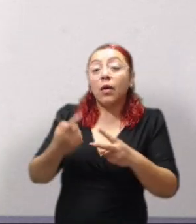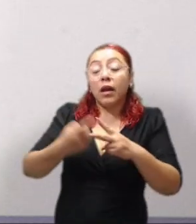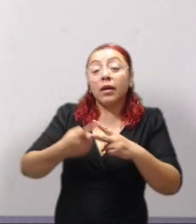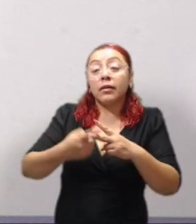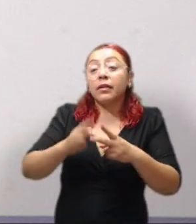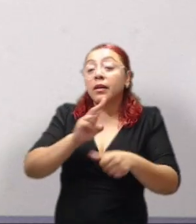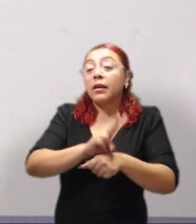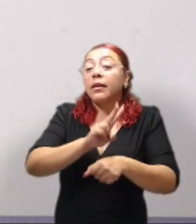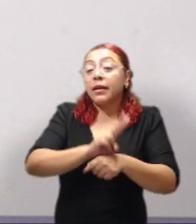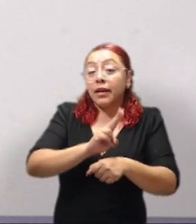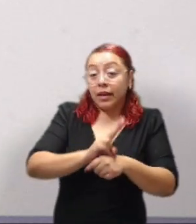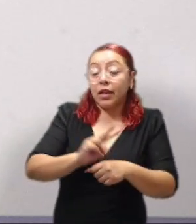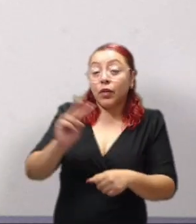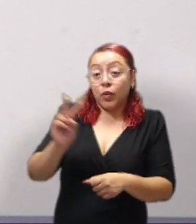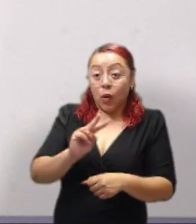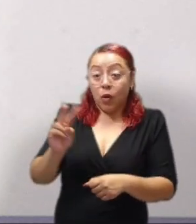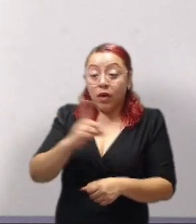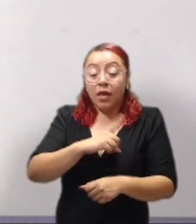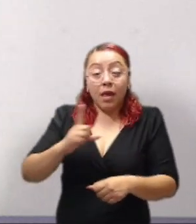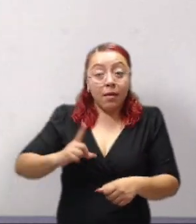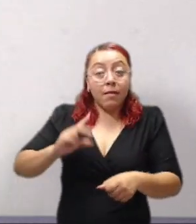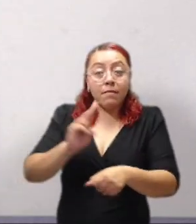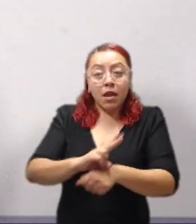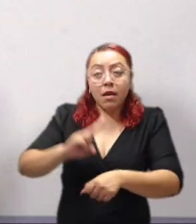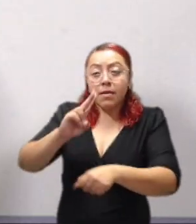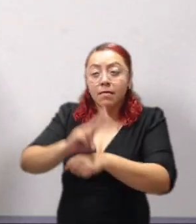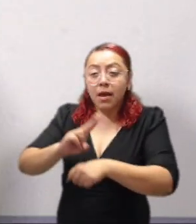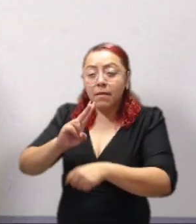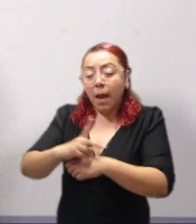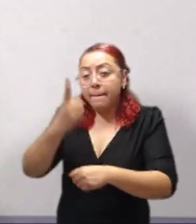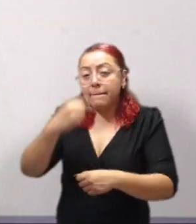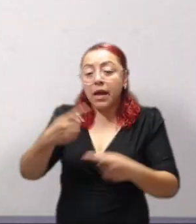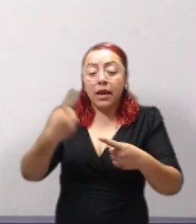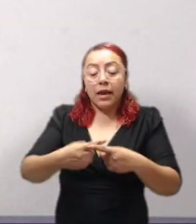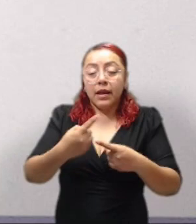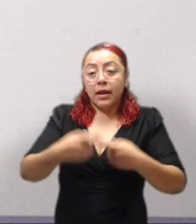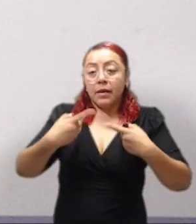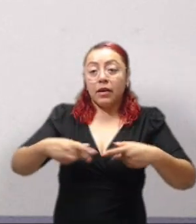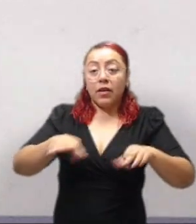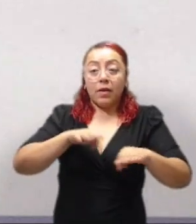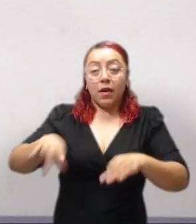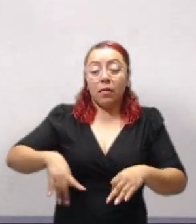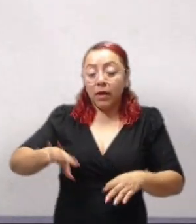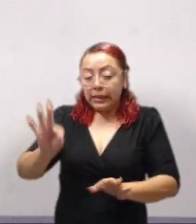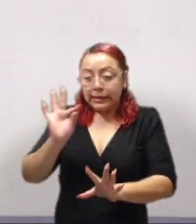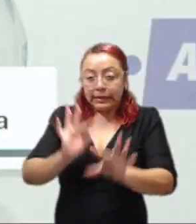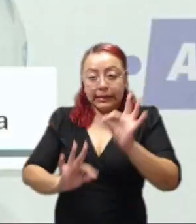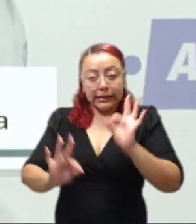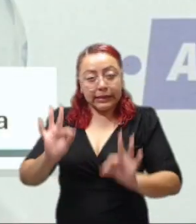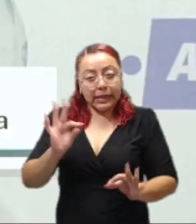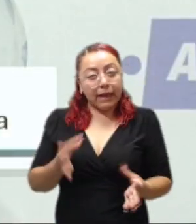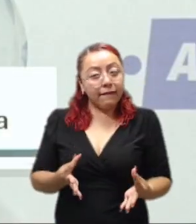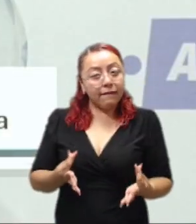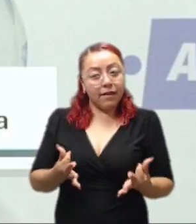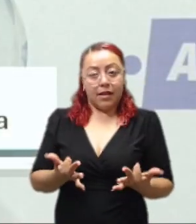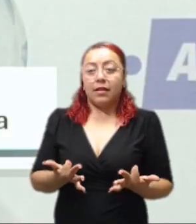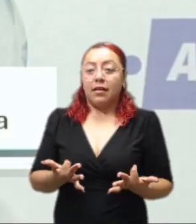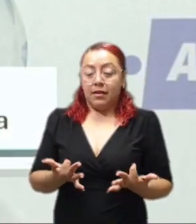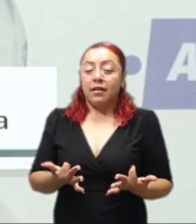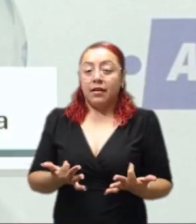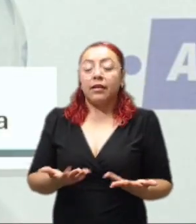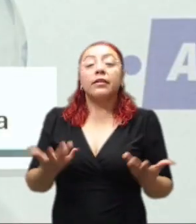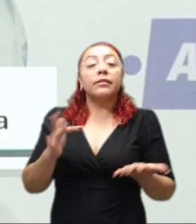participar mucho en esta parte y se tendría que escoger muy buenos servidores públicos gracias gracias por su participación candidato